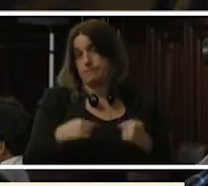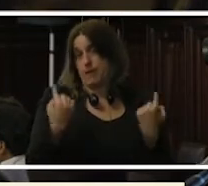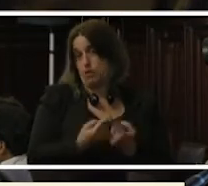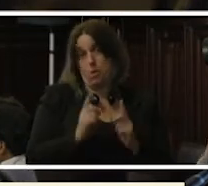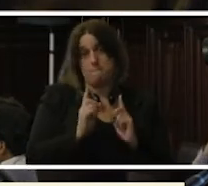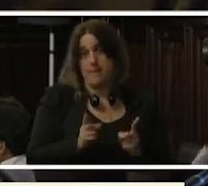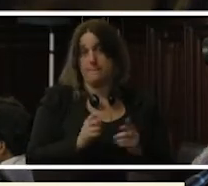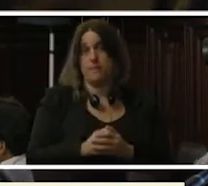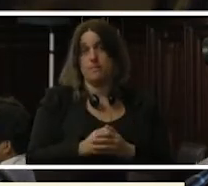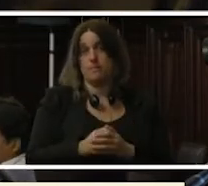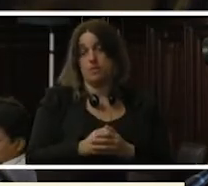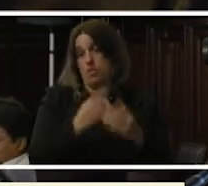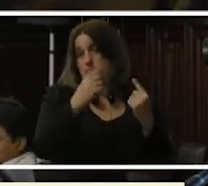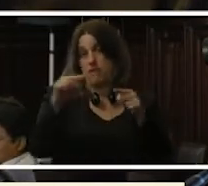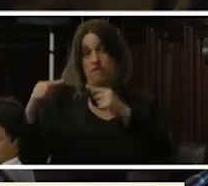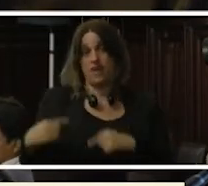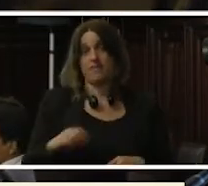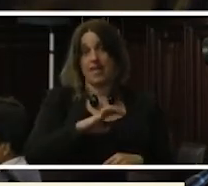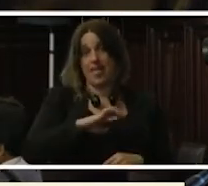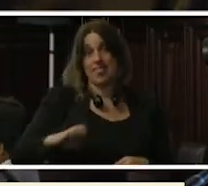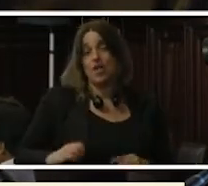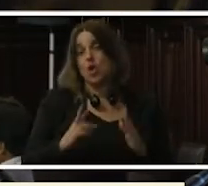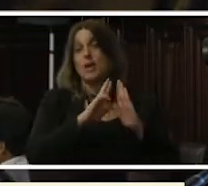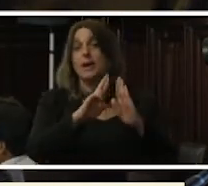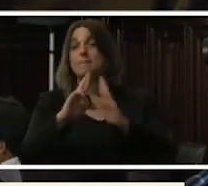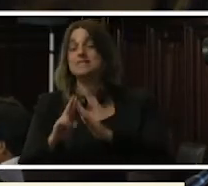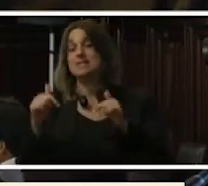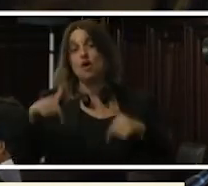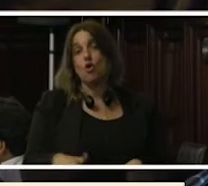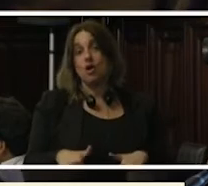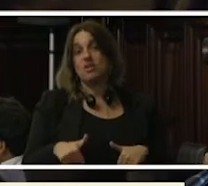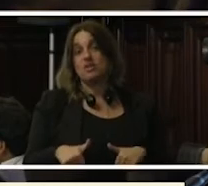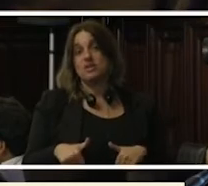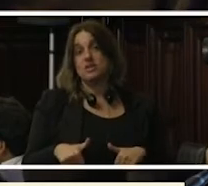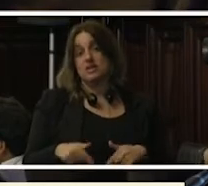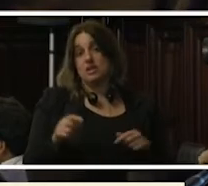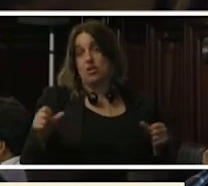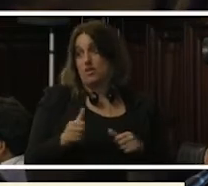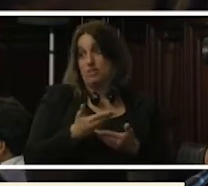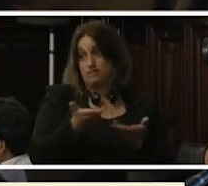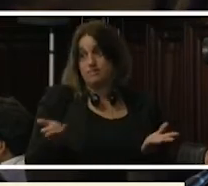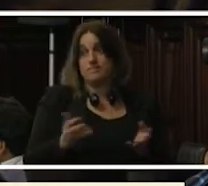todos los estados, todos los que representan hoy los estados que están aquí,